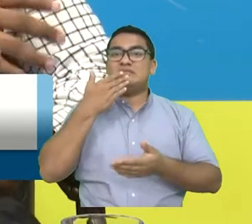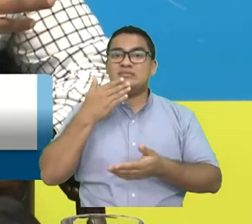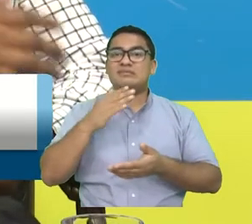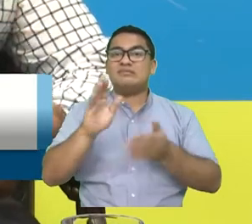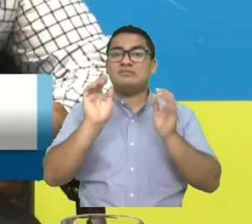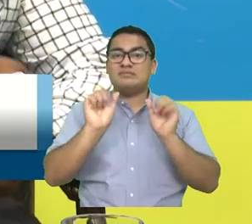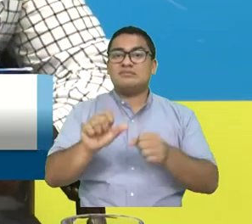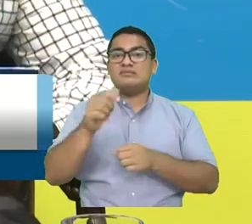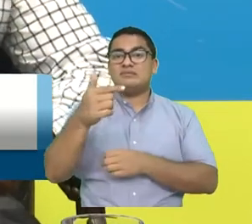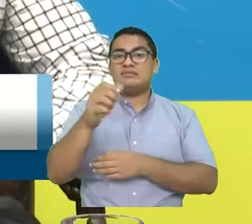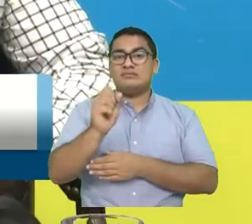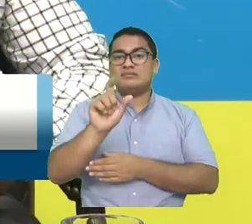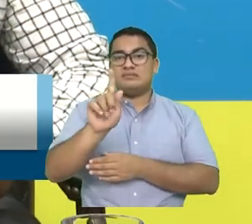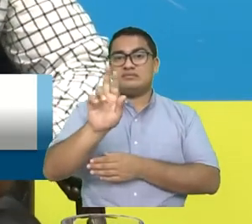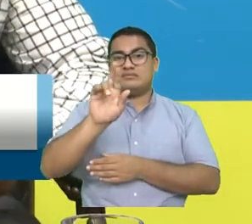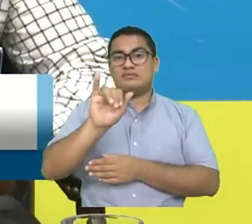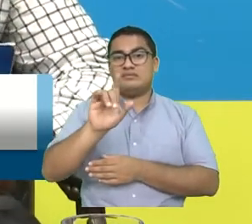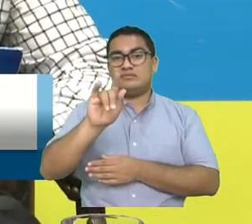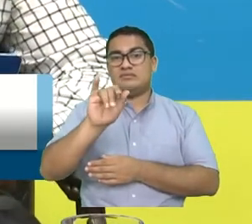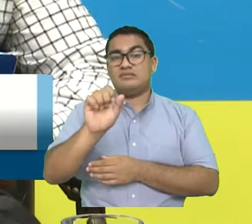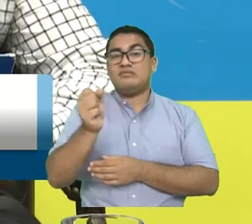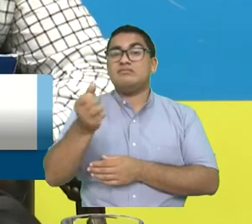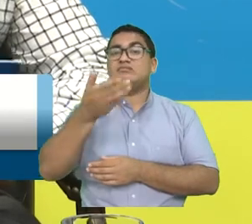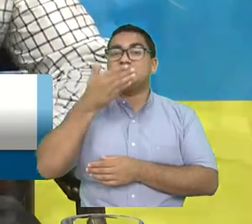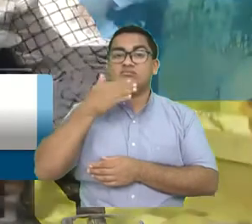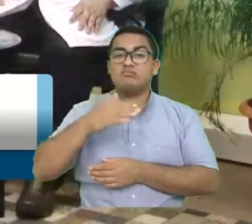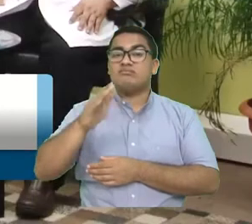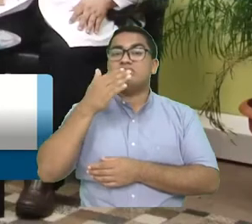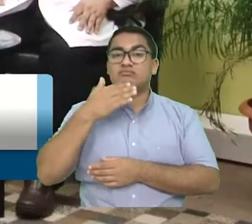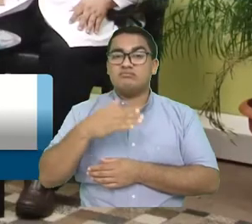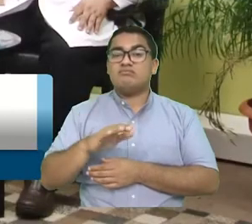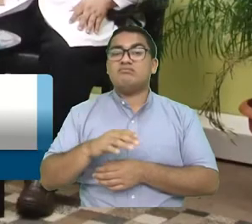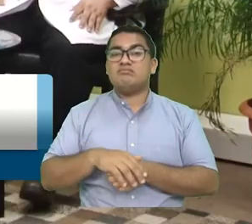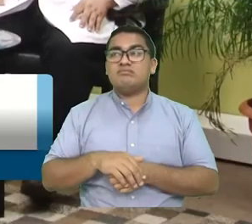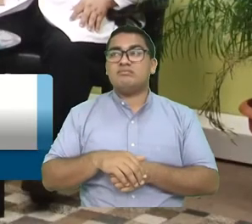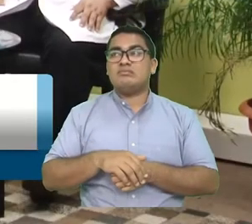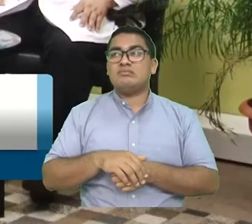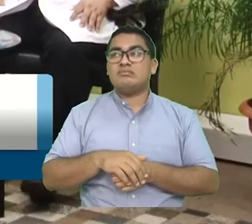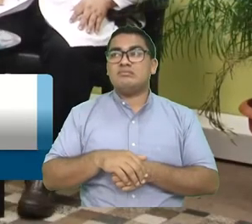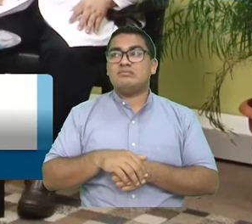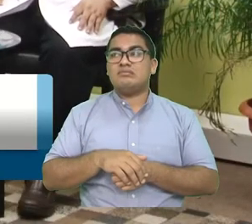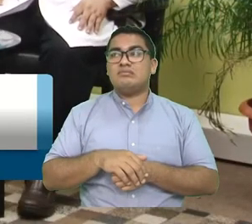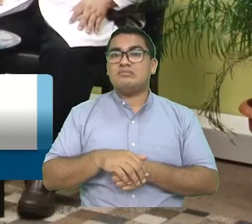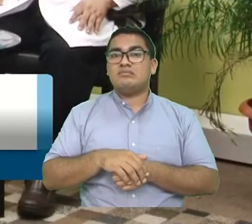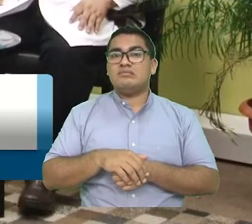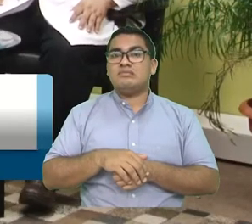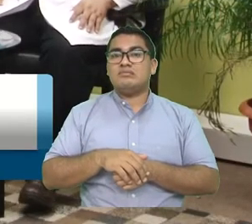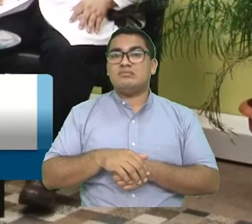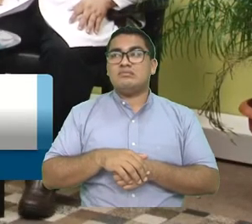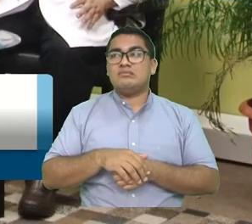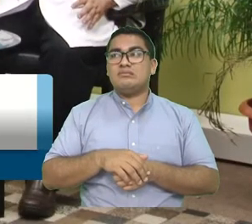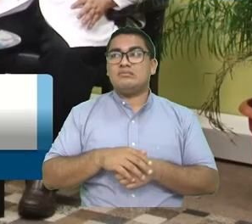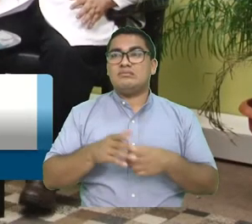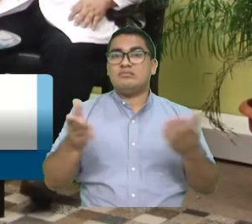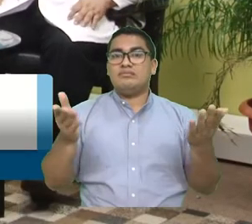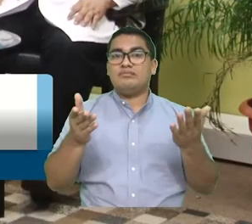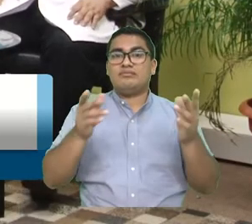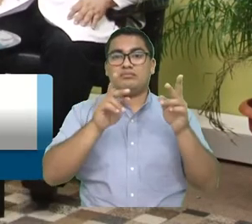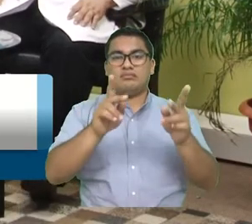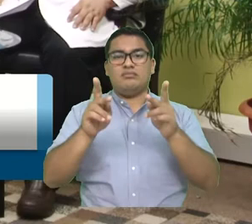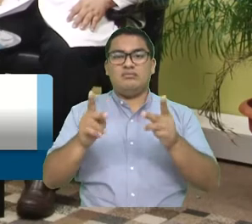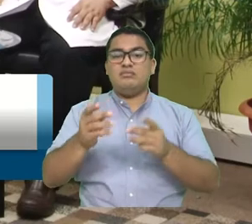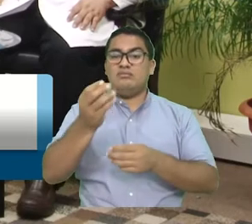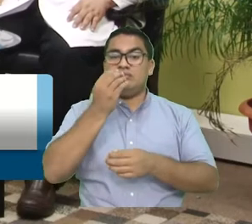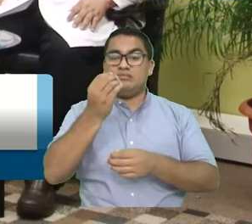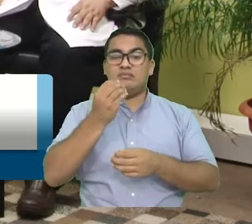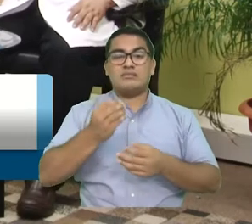se sienta. Sí, es un factor negativo porque realmente no estás dejando adecuadamente hacer la digestión, ¿verdad?